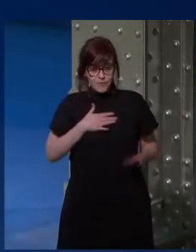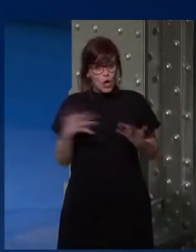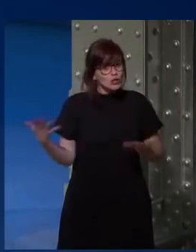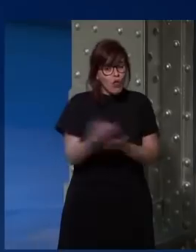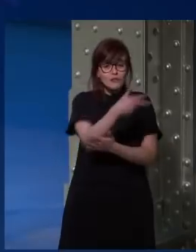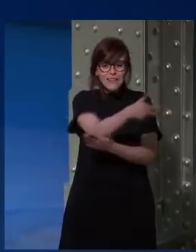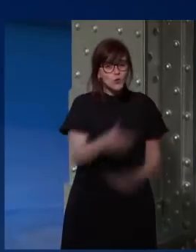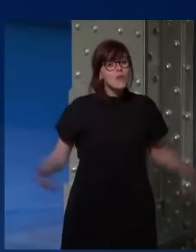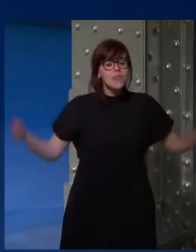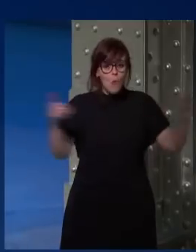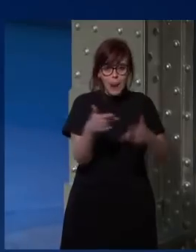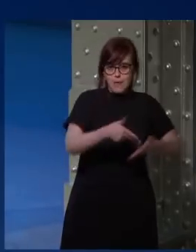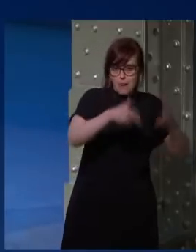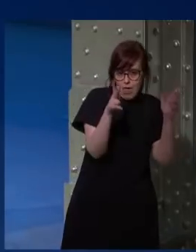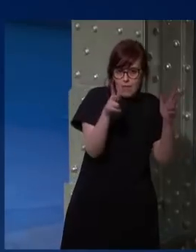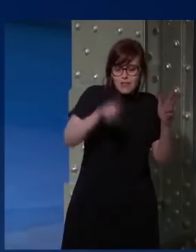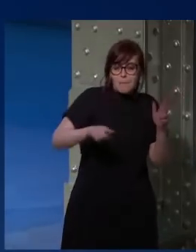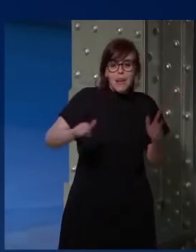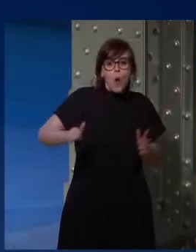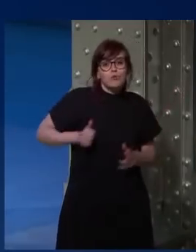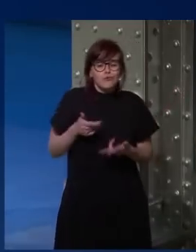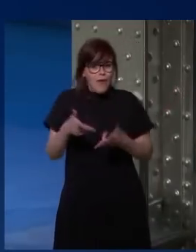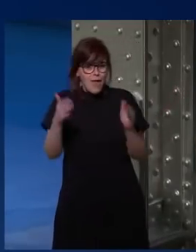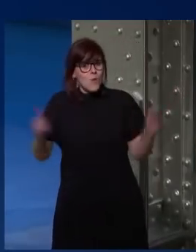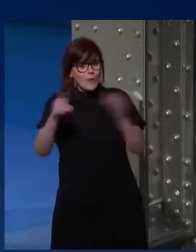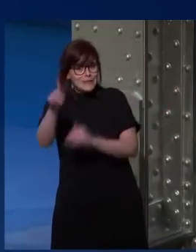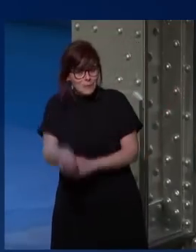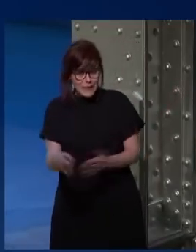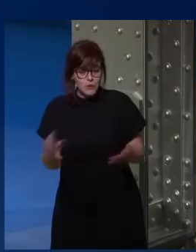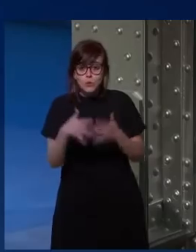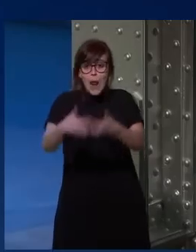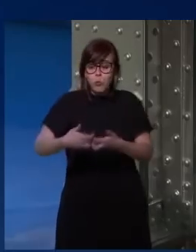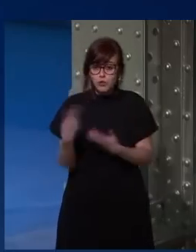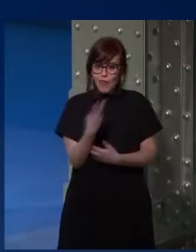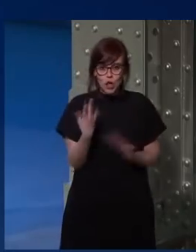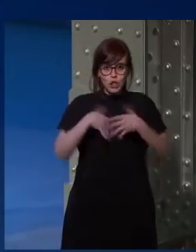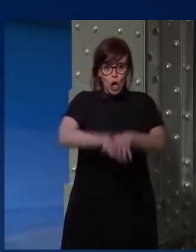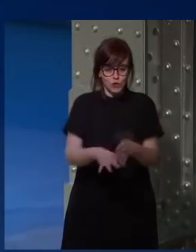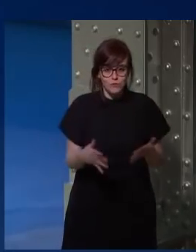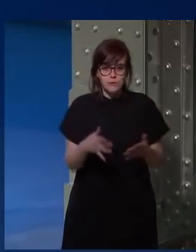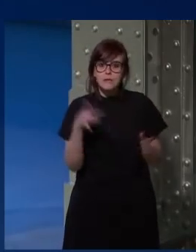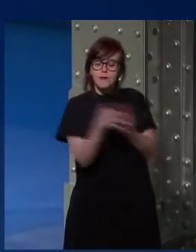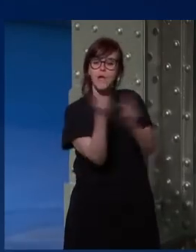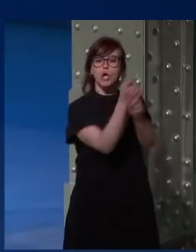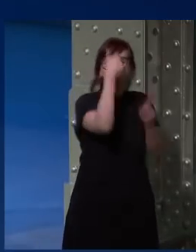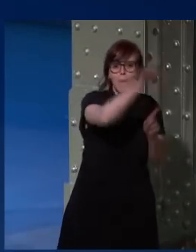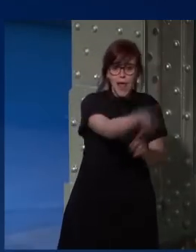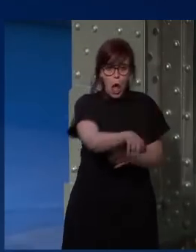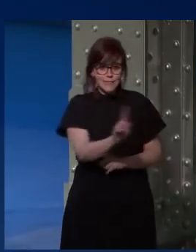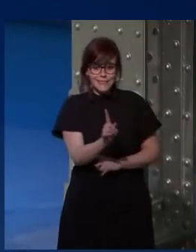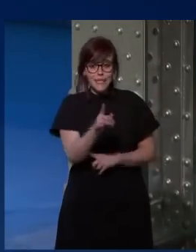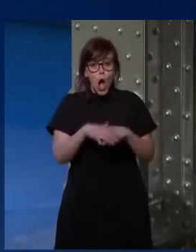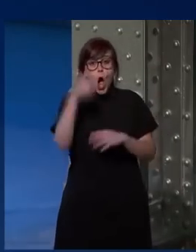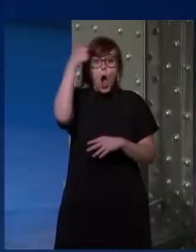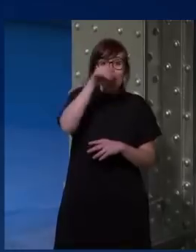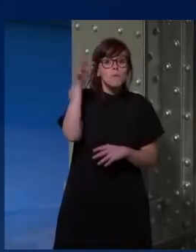los mismos derechos, libertades e igualdad de oportunidades, con lo cual al final es una lucha común, no es contra el hombre, sino que hombres y mujeres